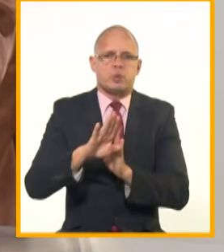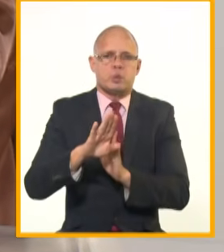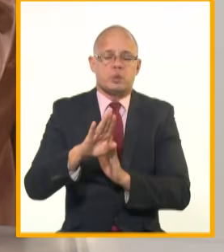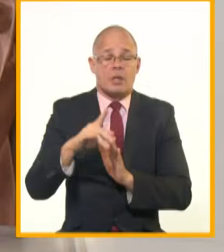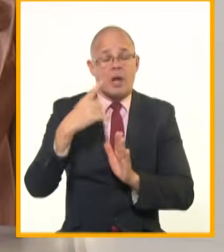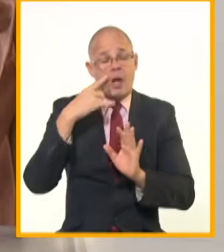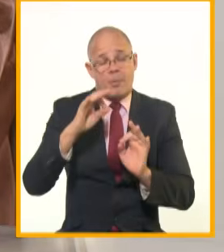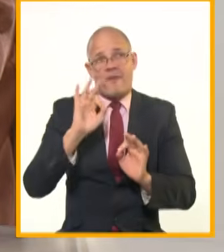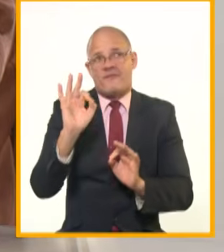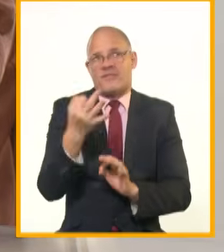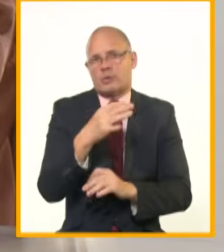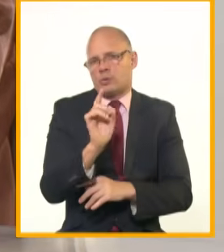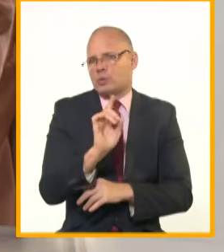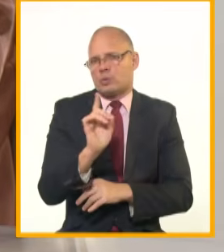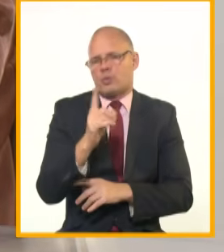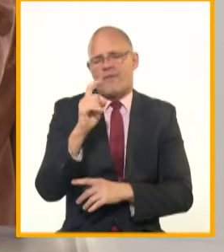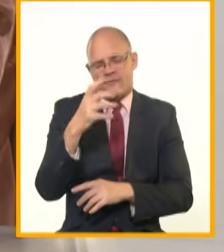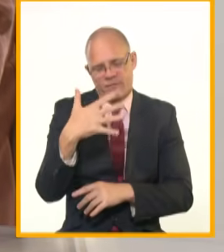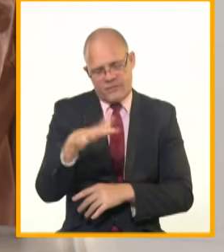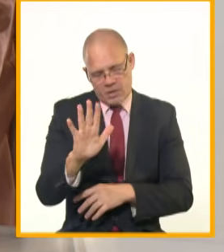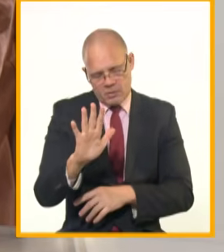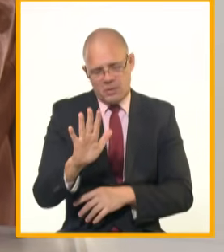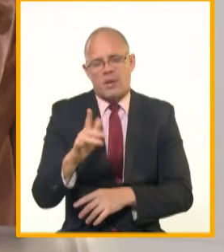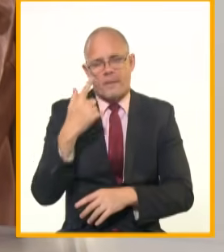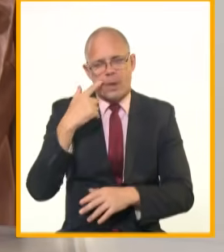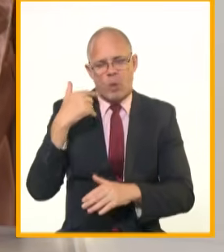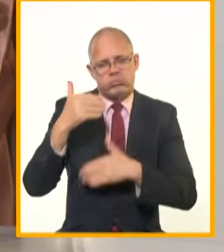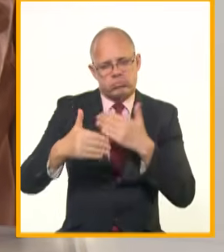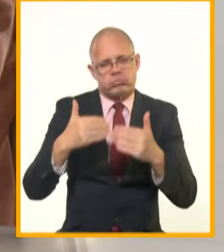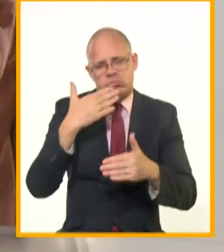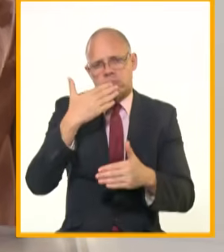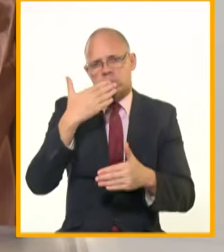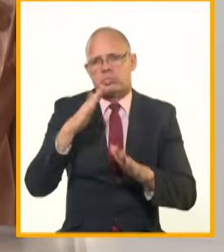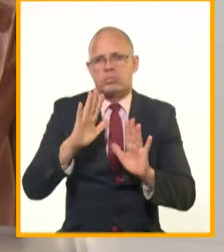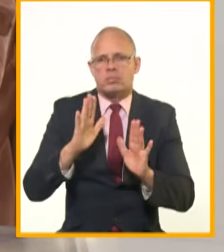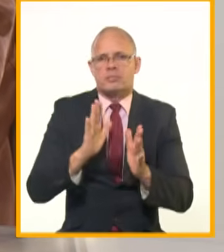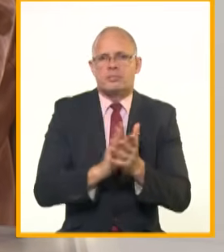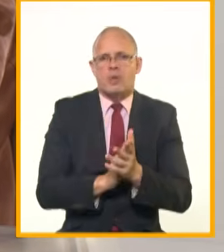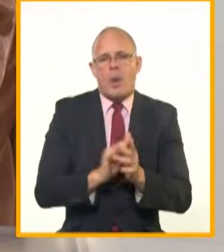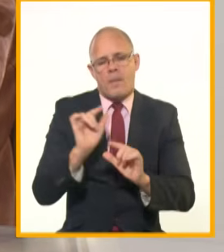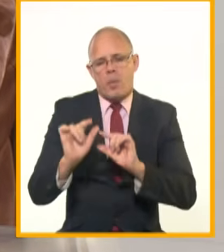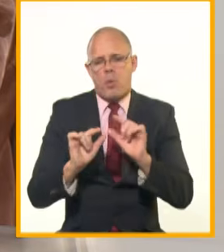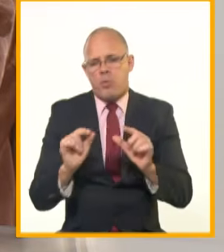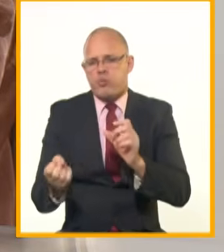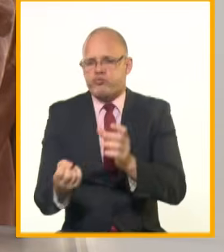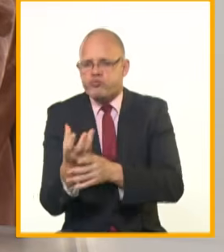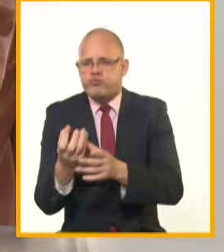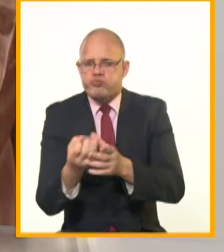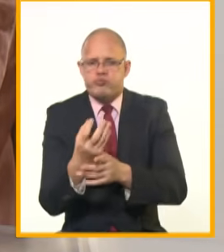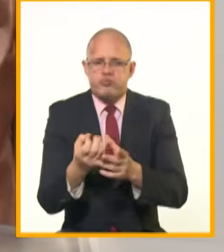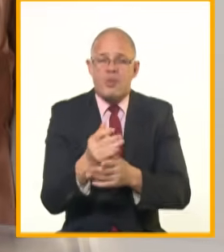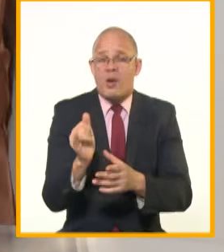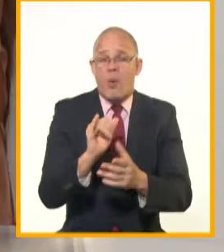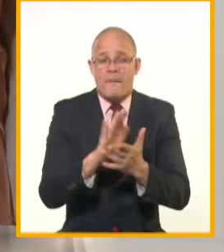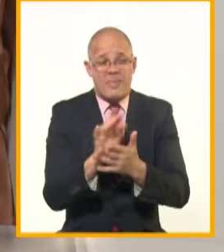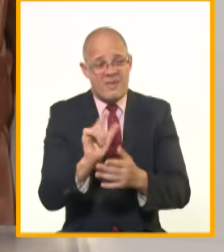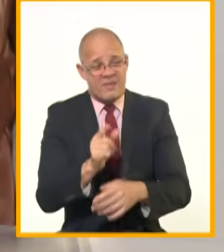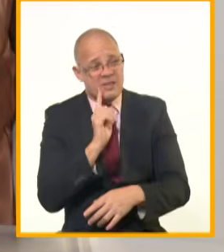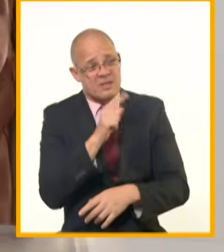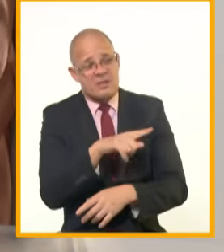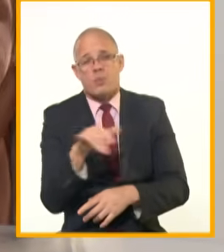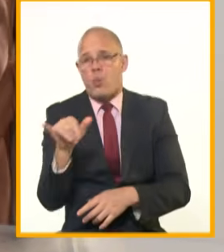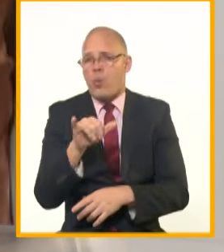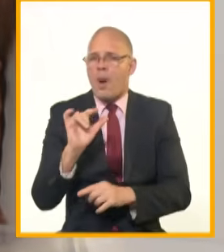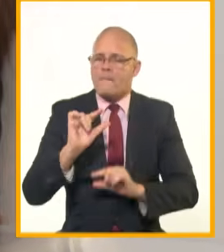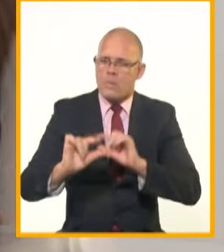podamos decir que estamos satisfechos, porque hemos creado, como mismo explicó el gobernador de Mayabeque, una